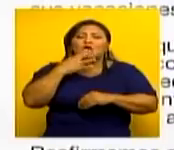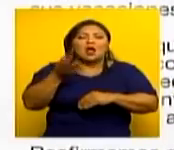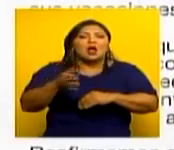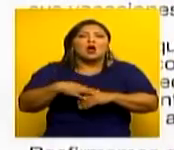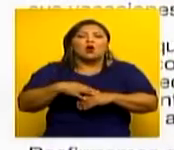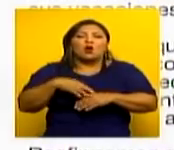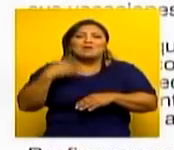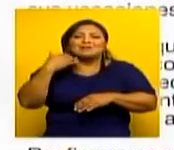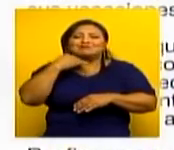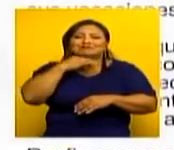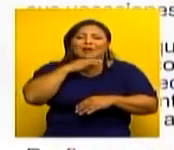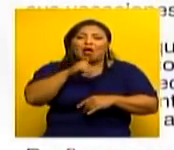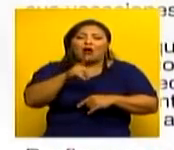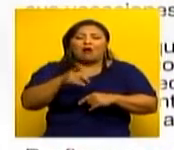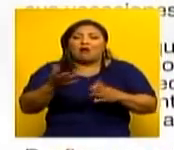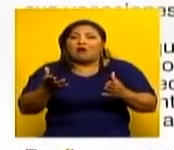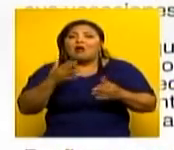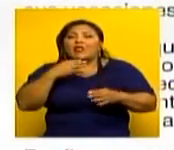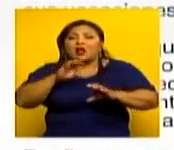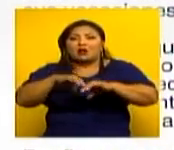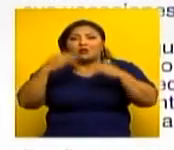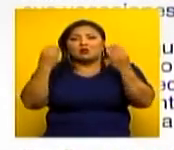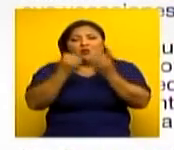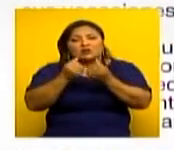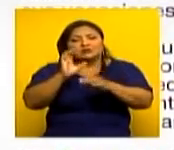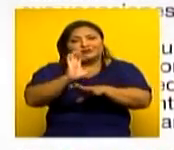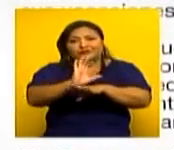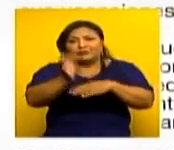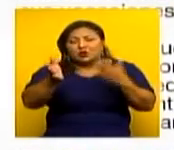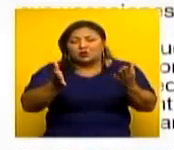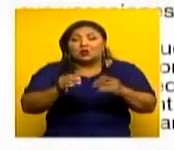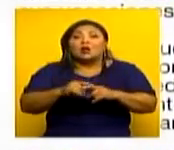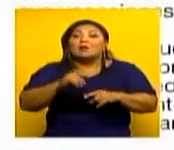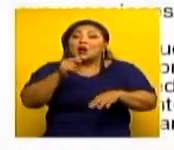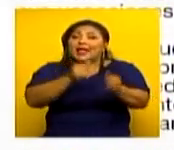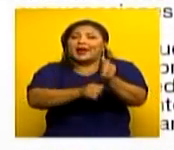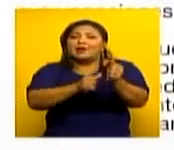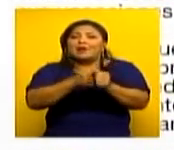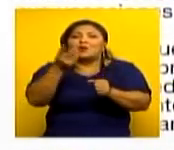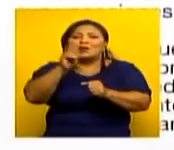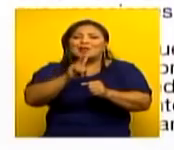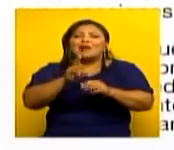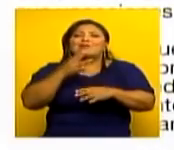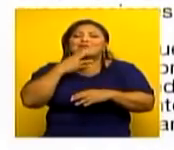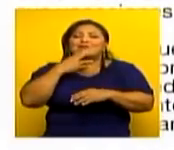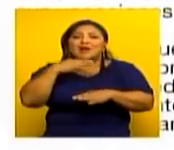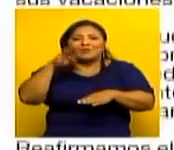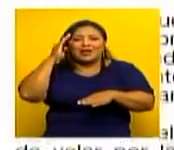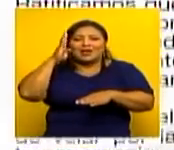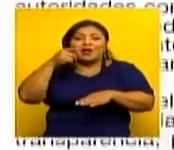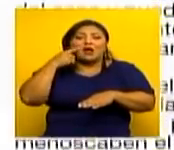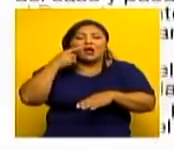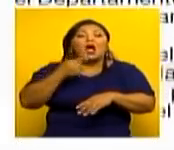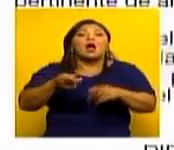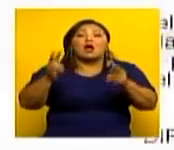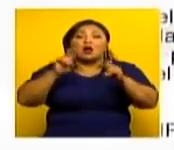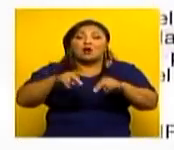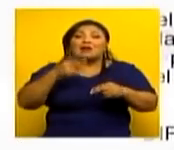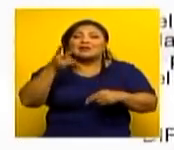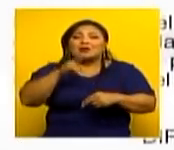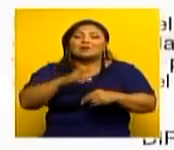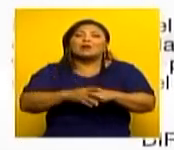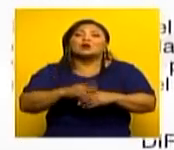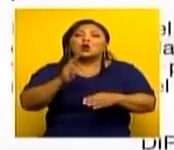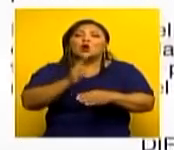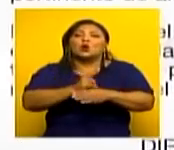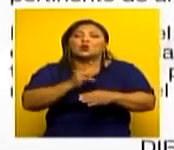normas disciplinarias de la Comisión de Tránsito del Ecuador, mientras que su hermano, también uniformado de nuestras filas, actualmente se encuentra en uso